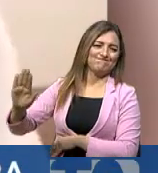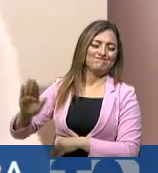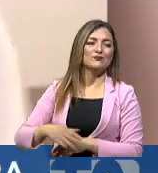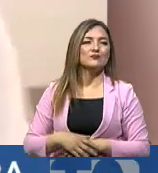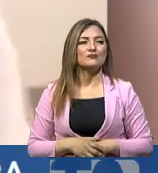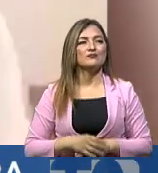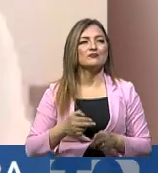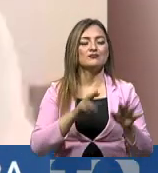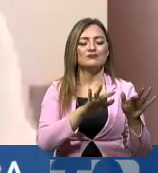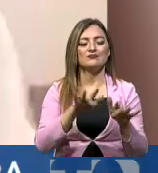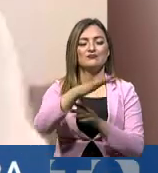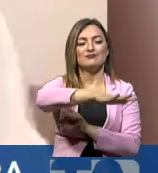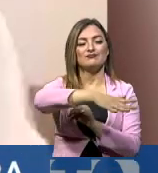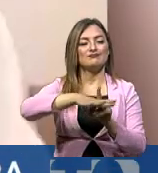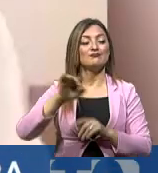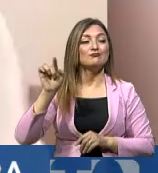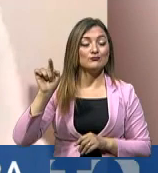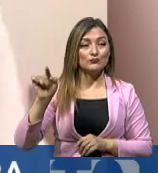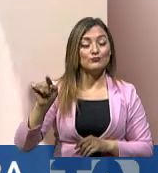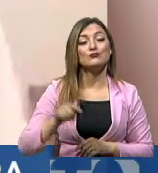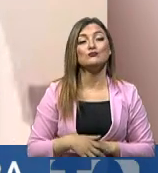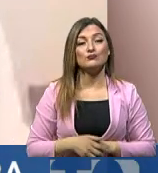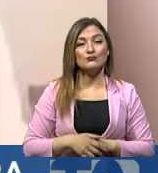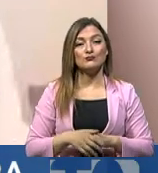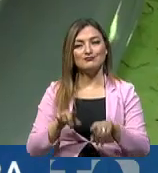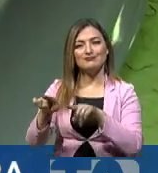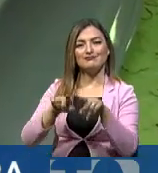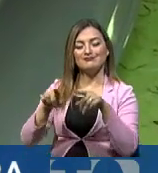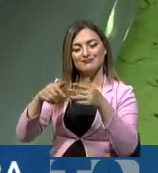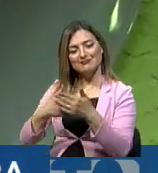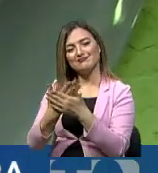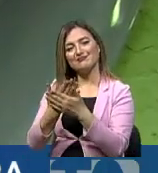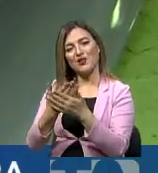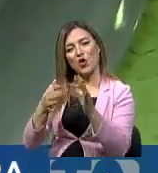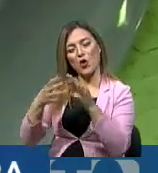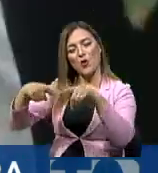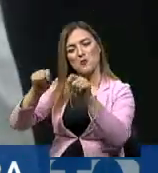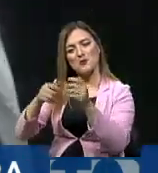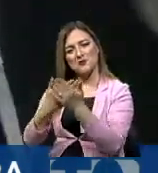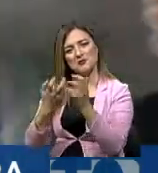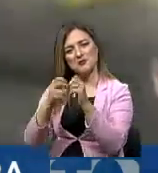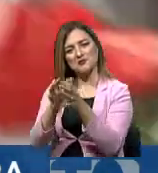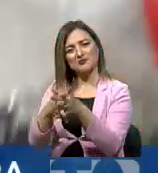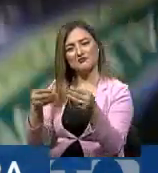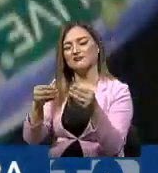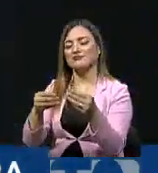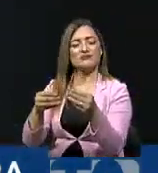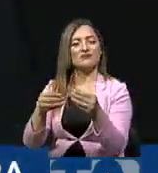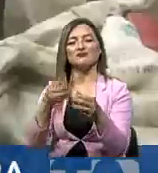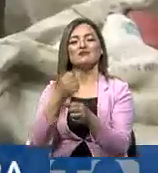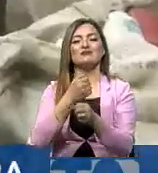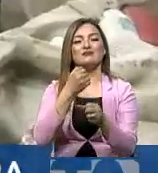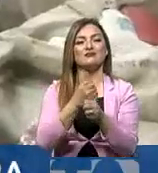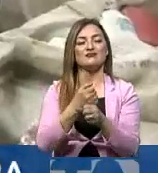secretaria de ambiente marianela yrigoyen afirma que lanzar una nueva licitación no soluciona los problemas y que se debe trabajar en